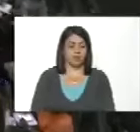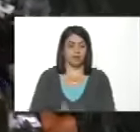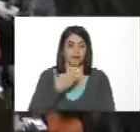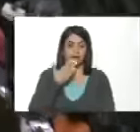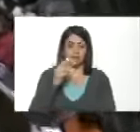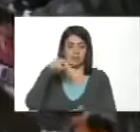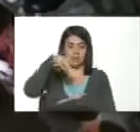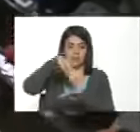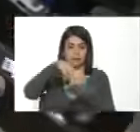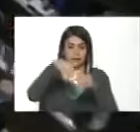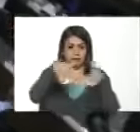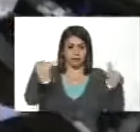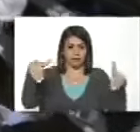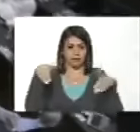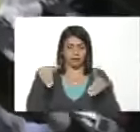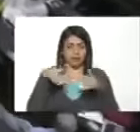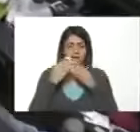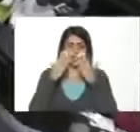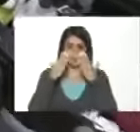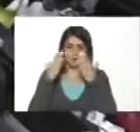Solicita a la tribuna de oradores, se le concede.